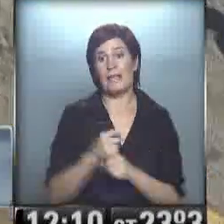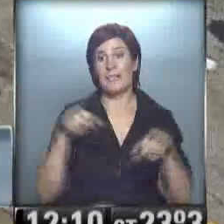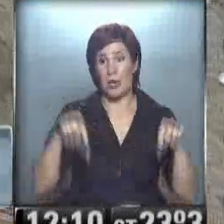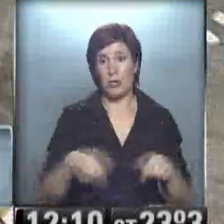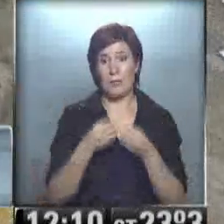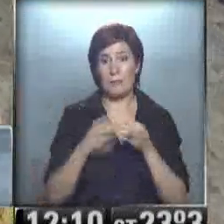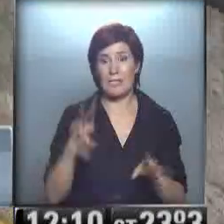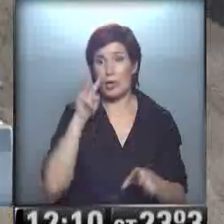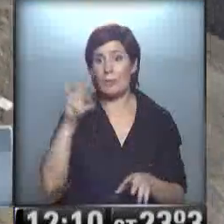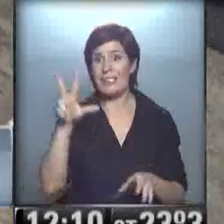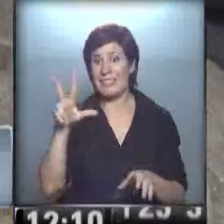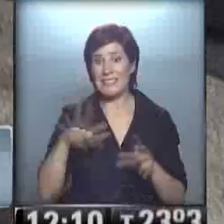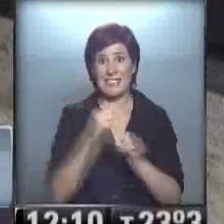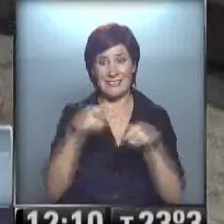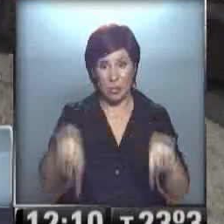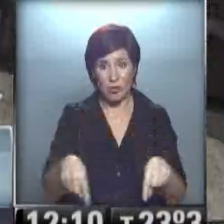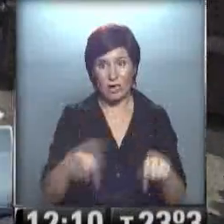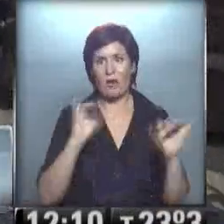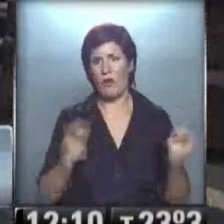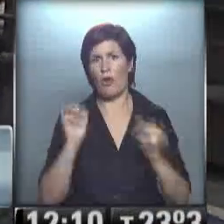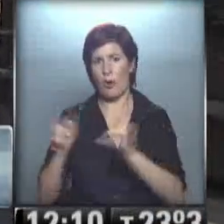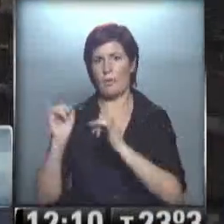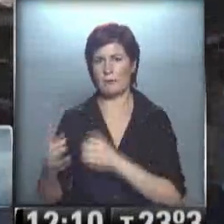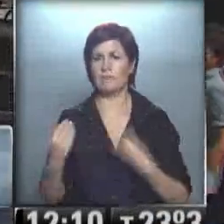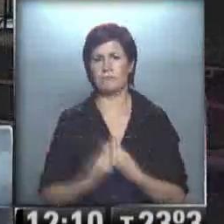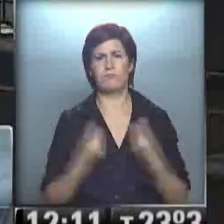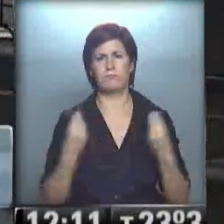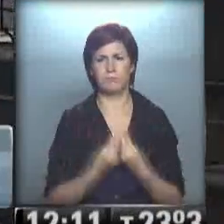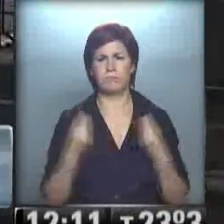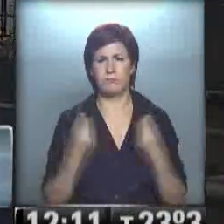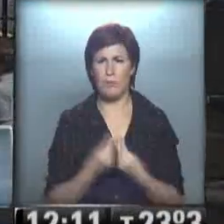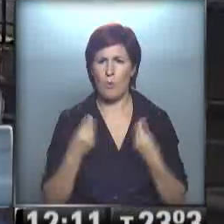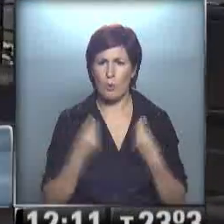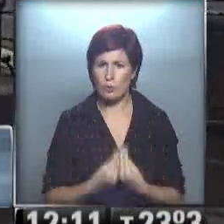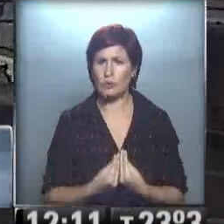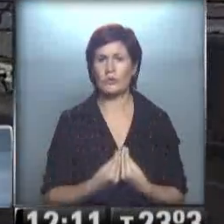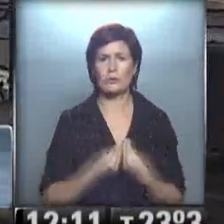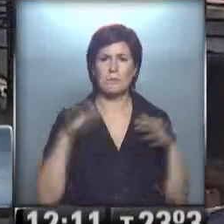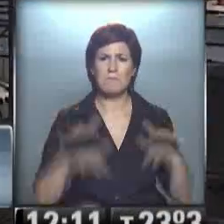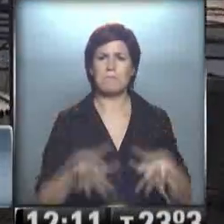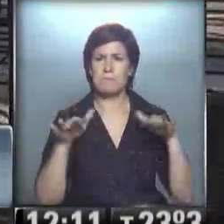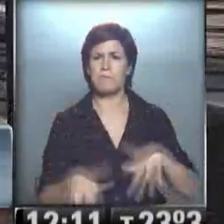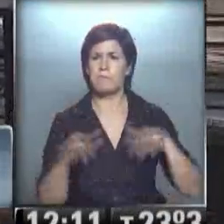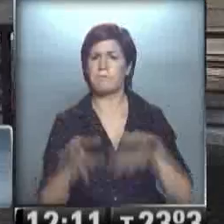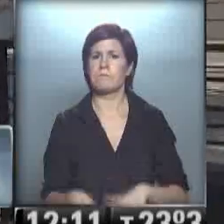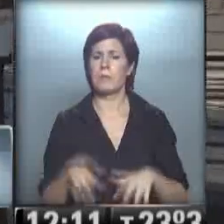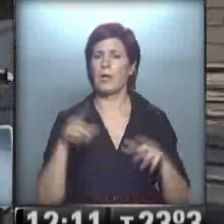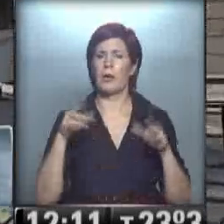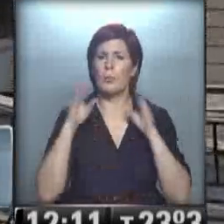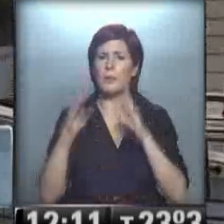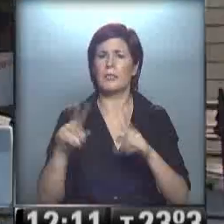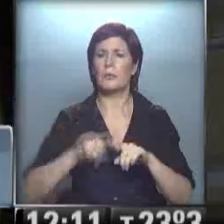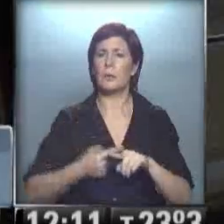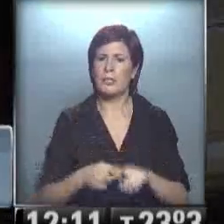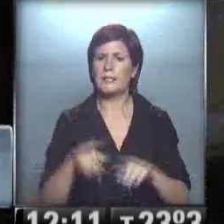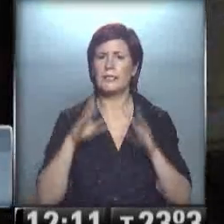2003, que se ve una participación importante y con una actitud militante de asumir